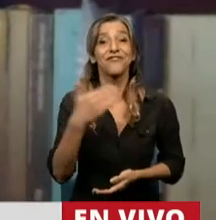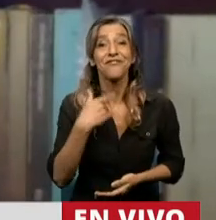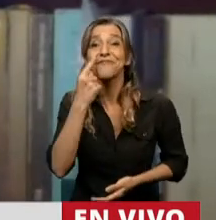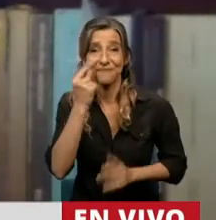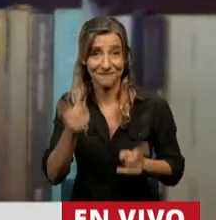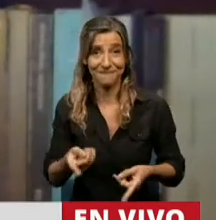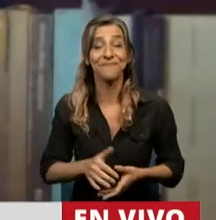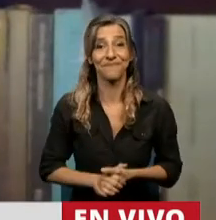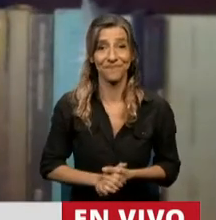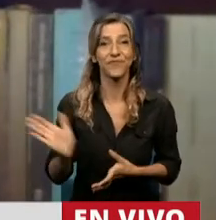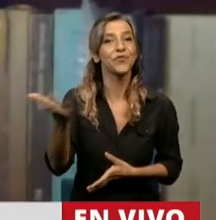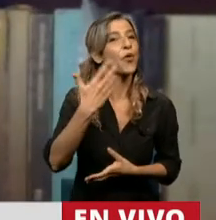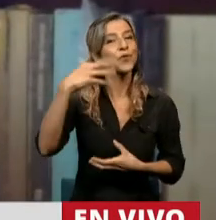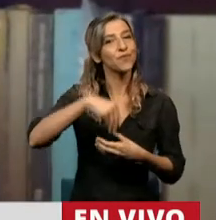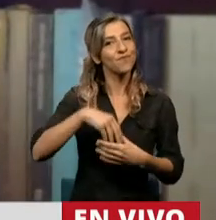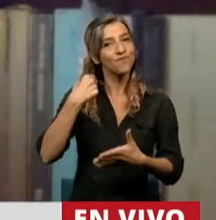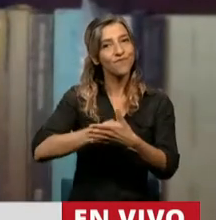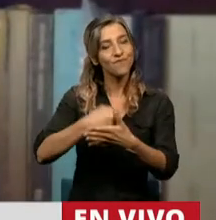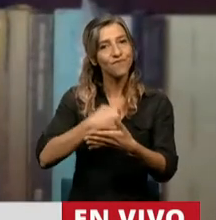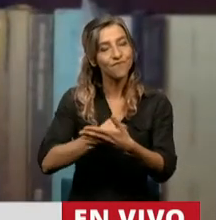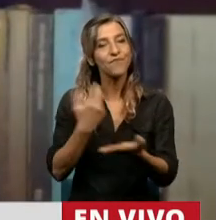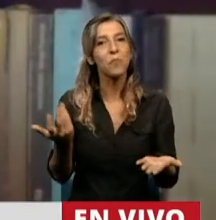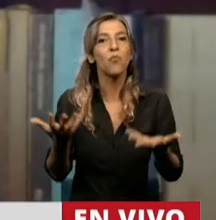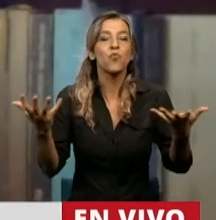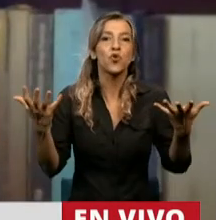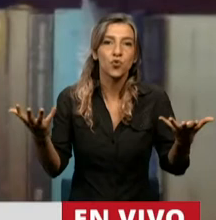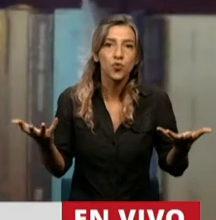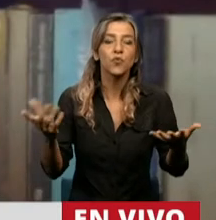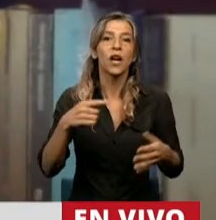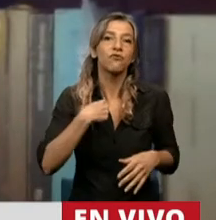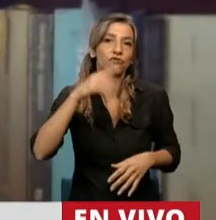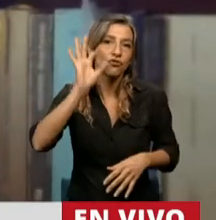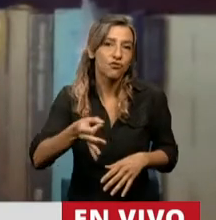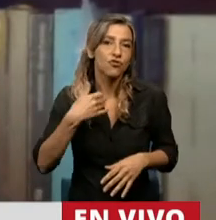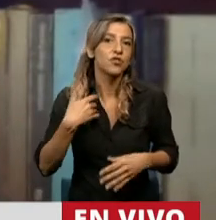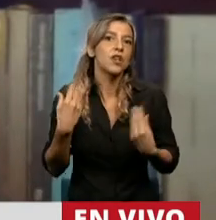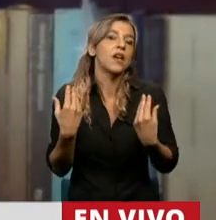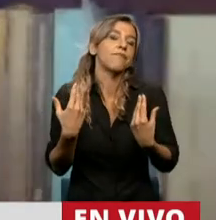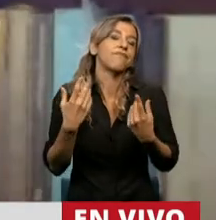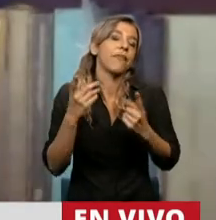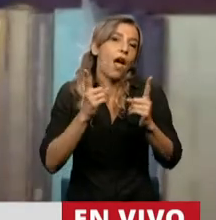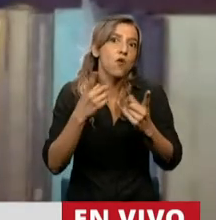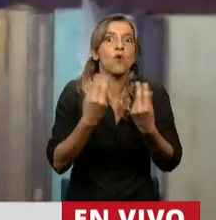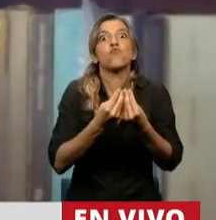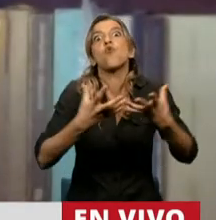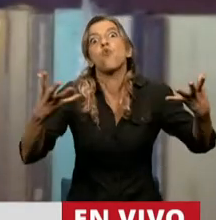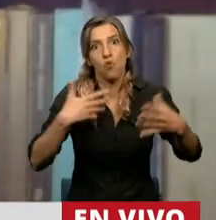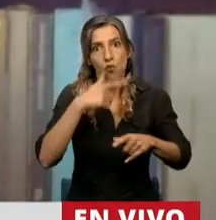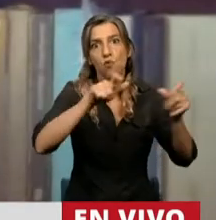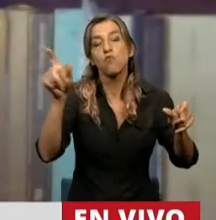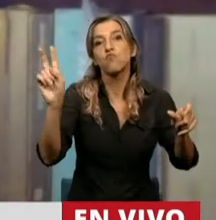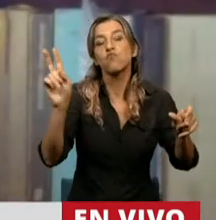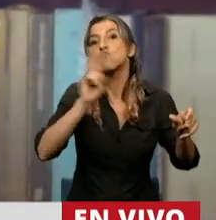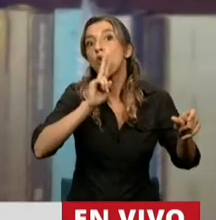presidente. Pero sin dudas hubo enormes mujeres con finales trágicos